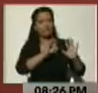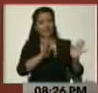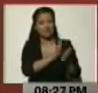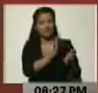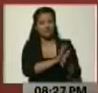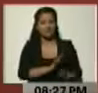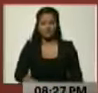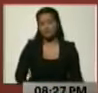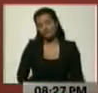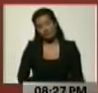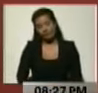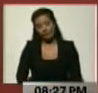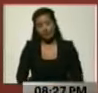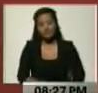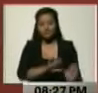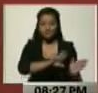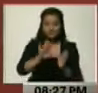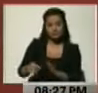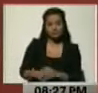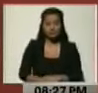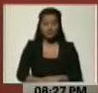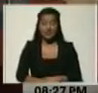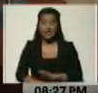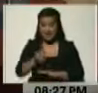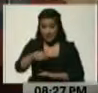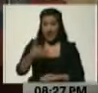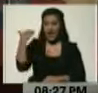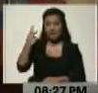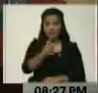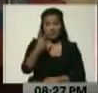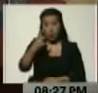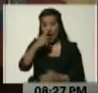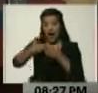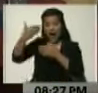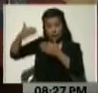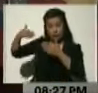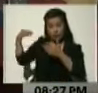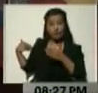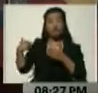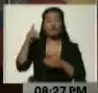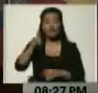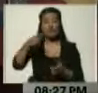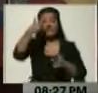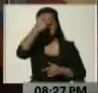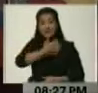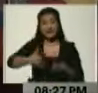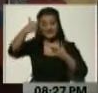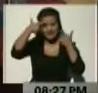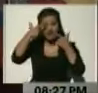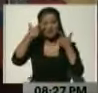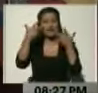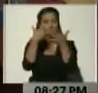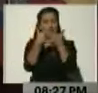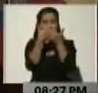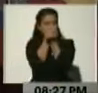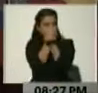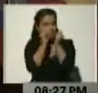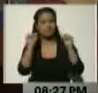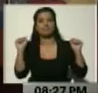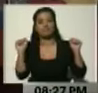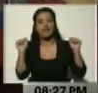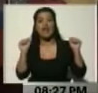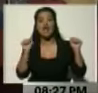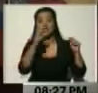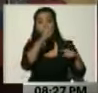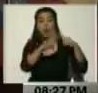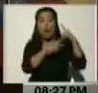hace 22 años, el comandante Hugo Chávez sale de la cárcel de Yare, luego de permanecer tras las rejas durante 2 años, asumiendo la